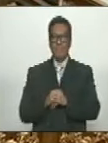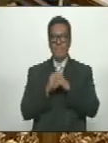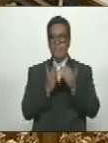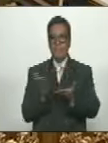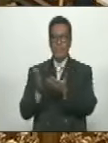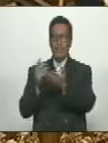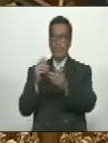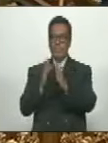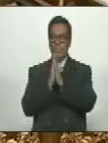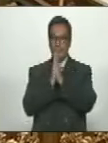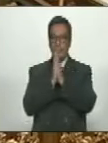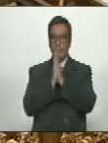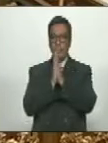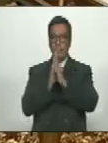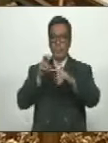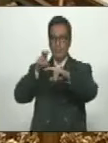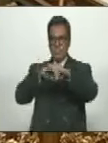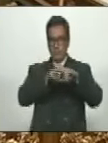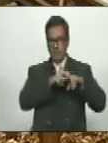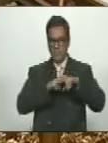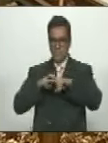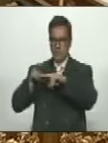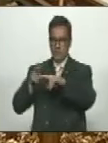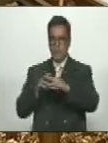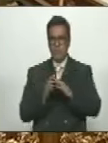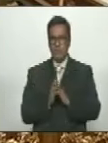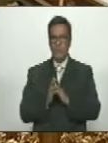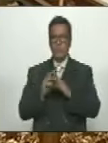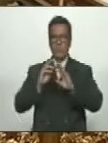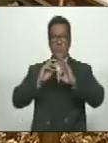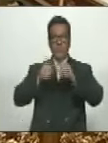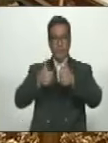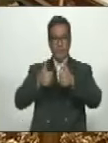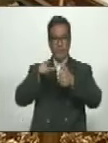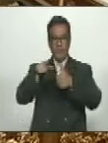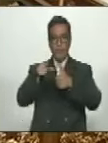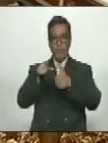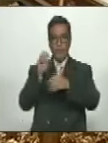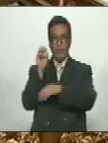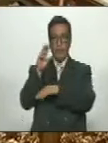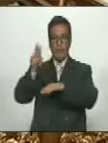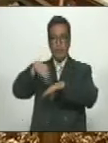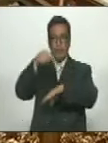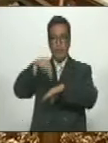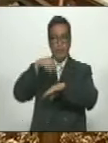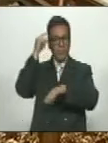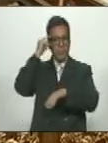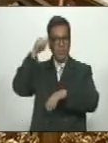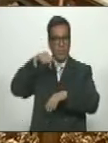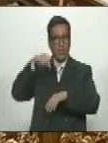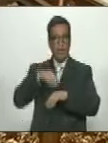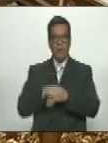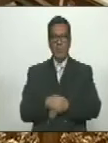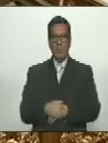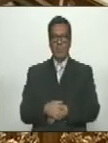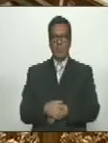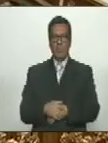sírvanse por favor, ocupar sus curules para dar inicio a la sesión ordinaria del día de hoy.